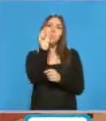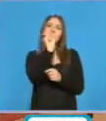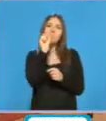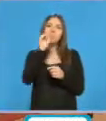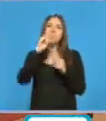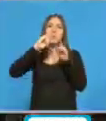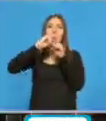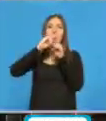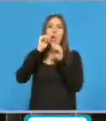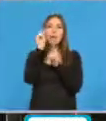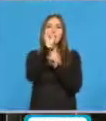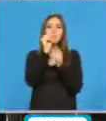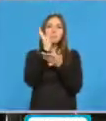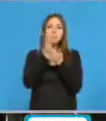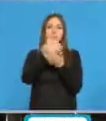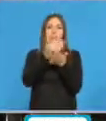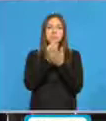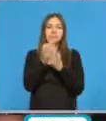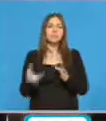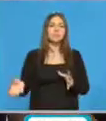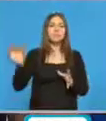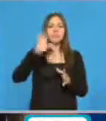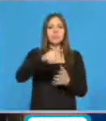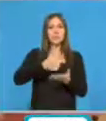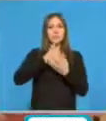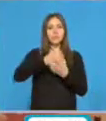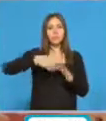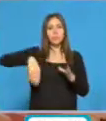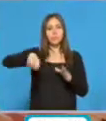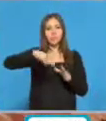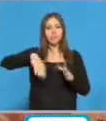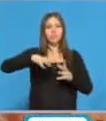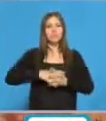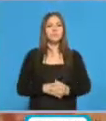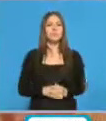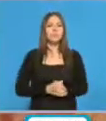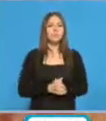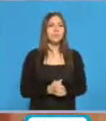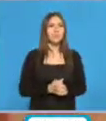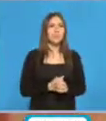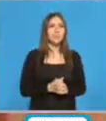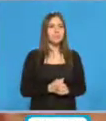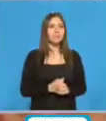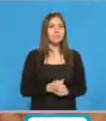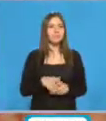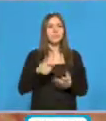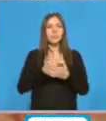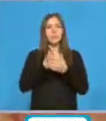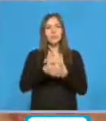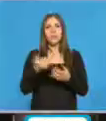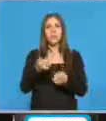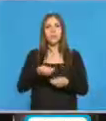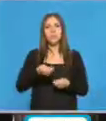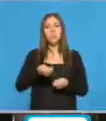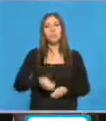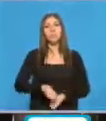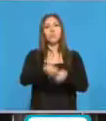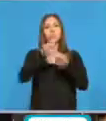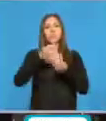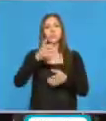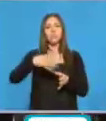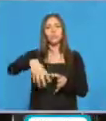lo vamos... ¿Qué te parece, Pam, si me vas ayudando a moverle? Claro que Mientras sí. le subo. Y como de wok, así de... Exacto. Ahora, el